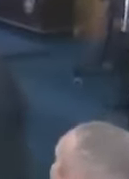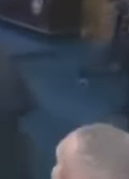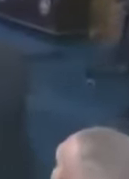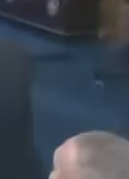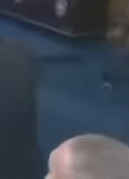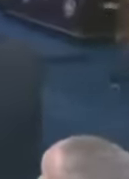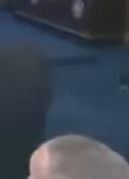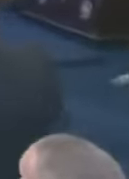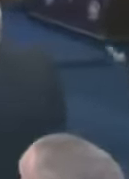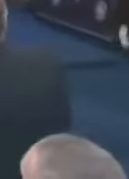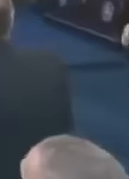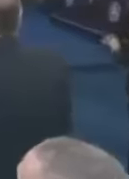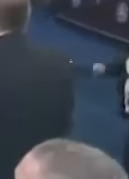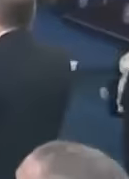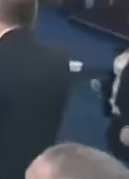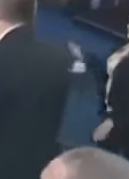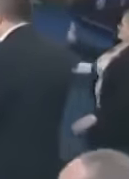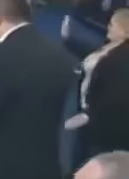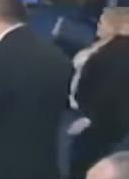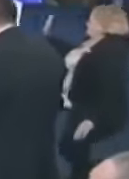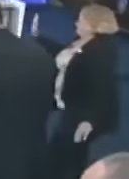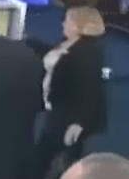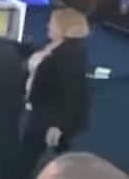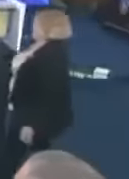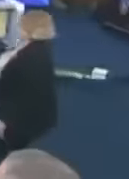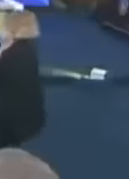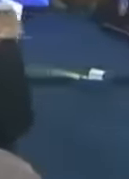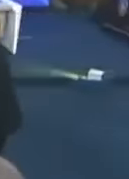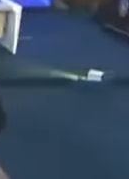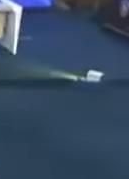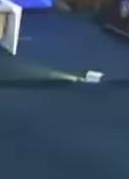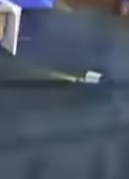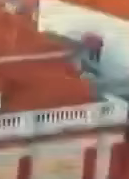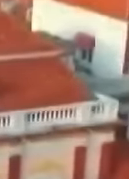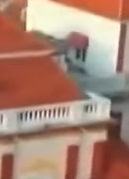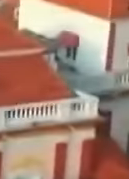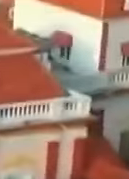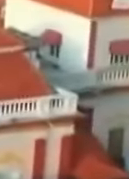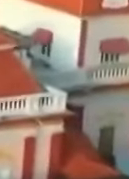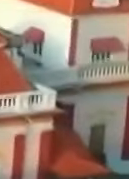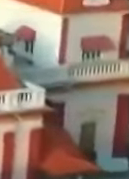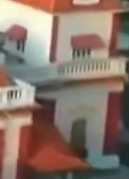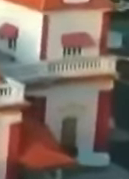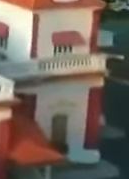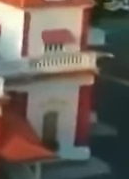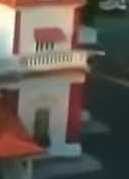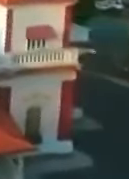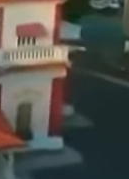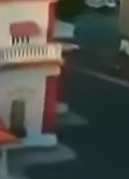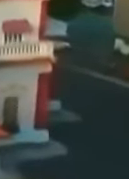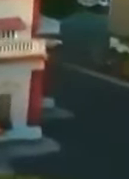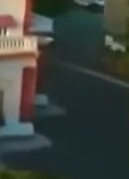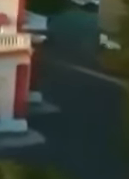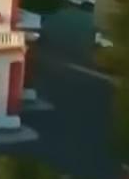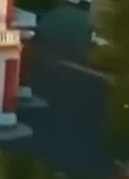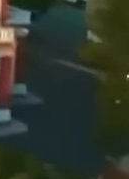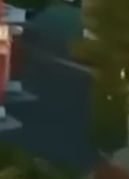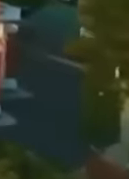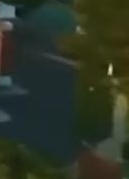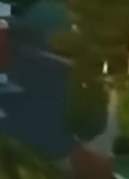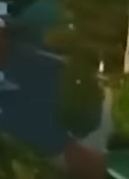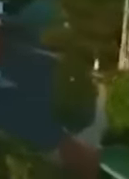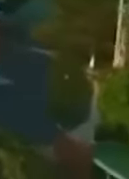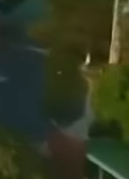diciembre, así lo ha pautado el Consejo Nacional Electoral. Se despide el jefe de Estado venezolano a cada una de las autoridades del